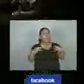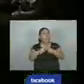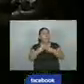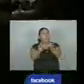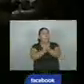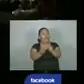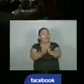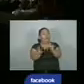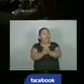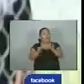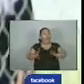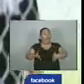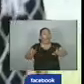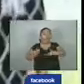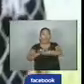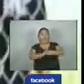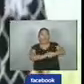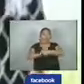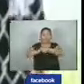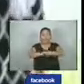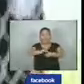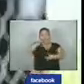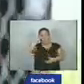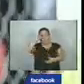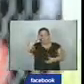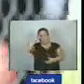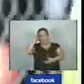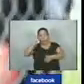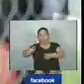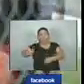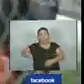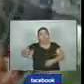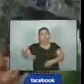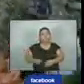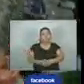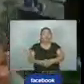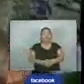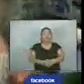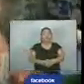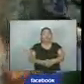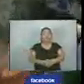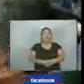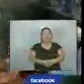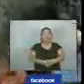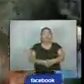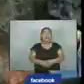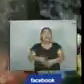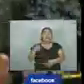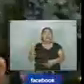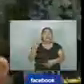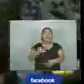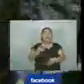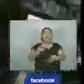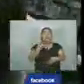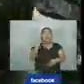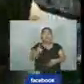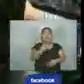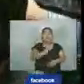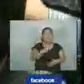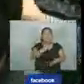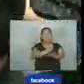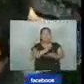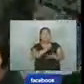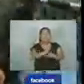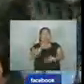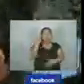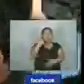debe de coadyuvar esfuerzos en conjunto con operadores de justicia del país. Irregulares criminales que han victimizado a la población